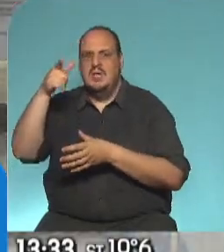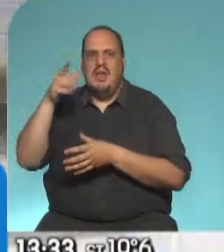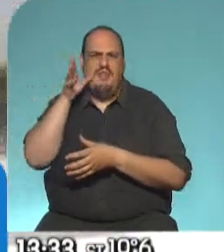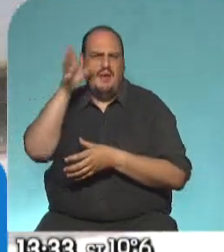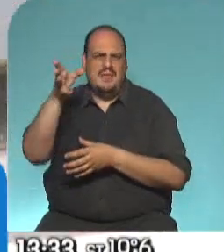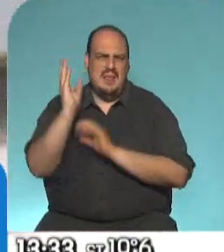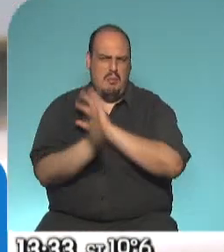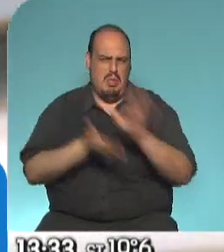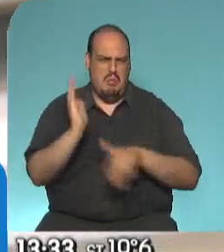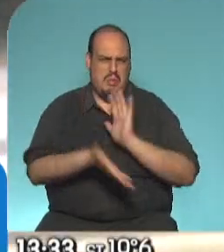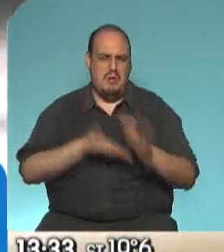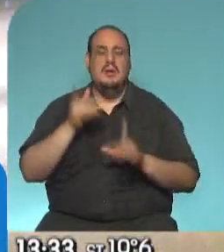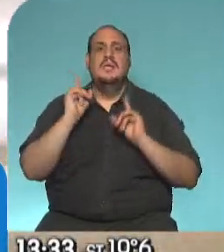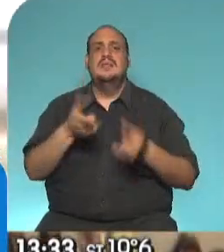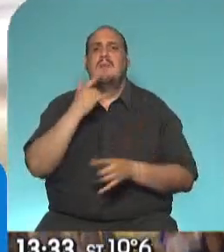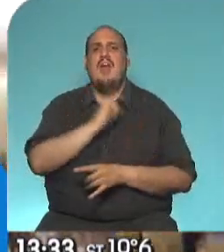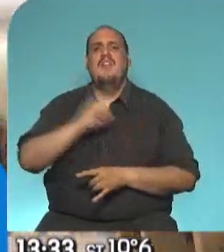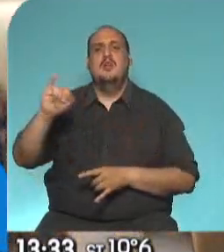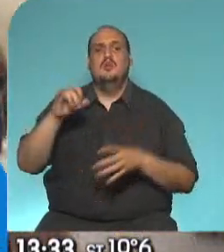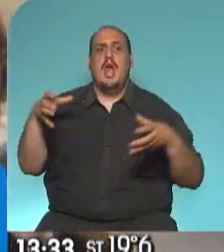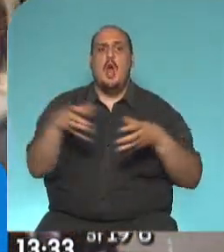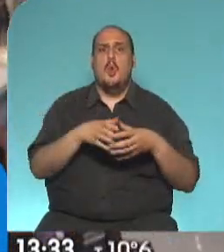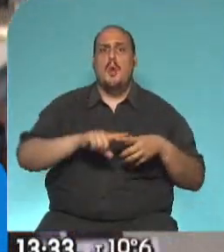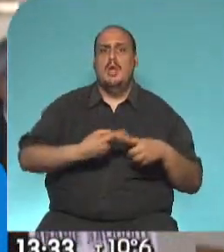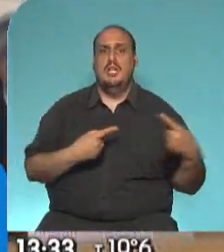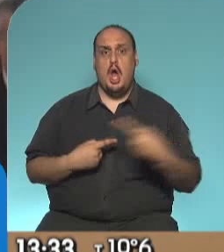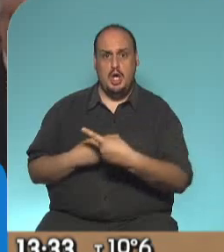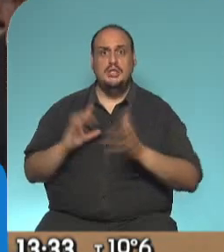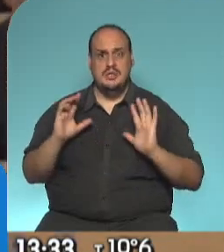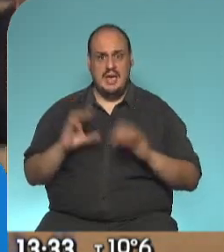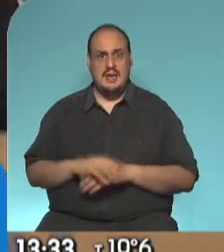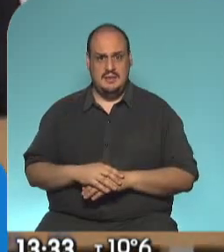denuncias que se hicieron sobre las fuerzas de la oposición, inclusive